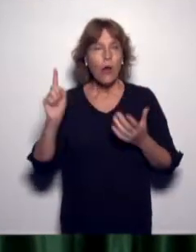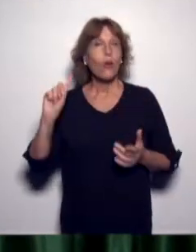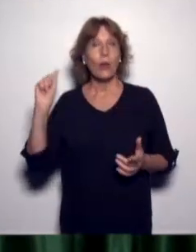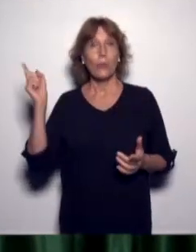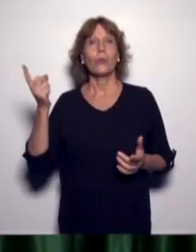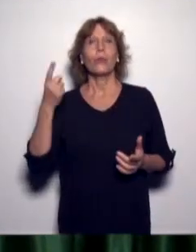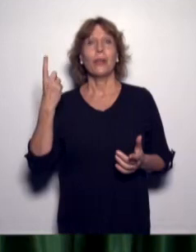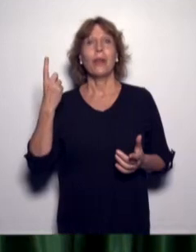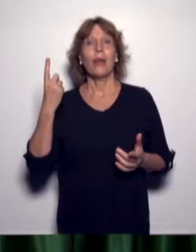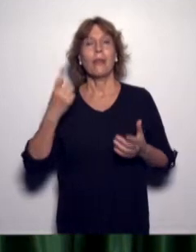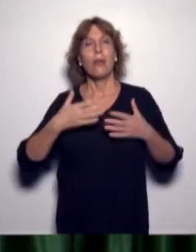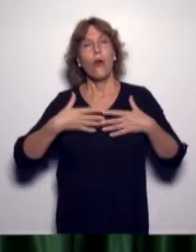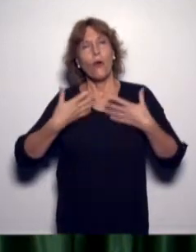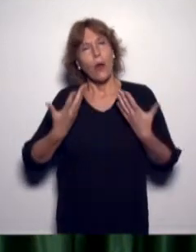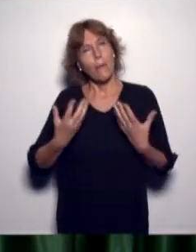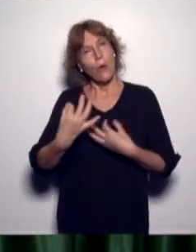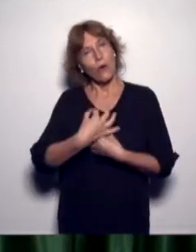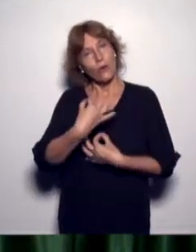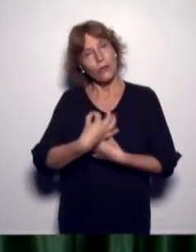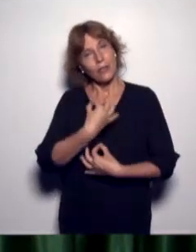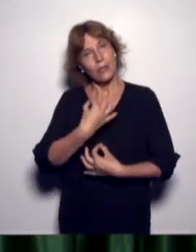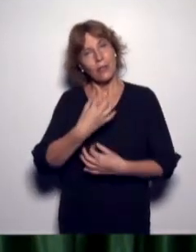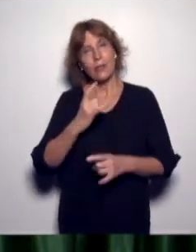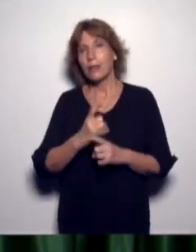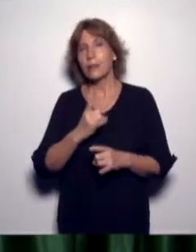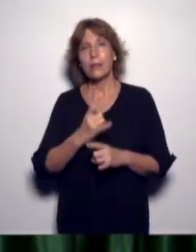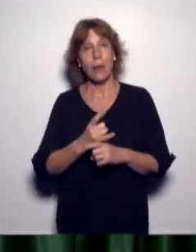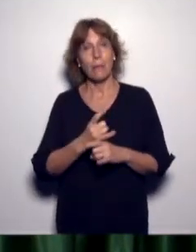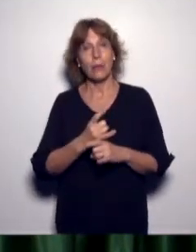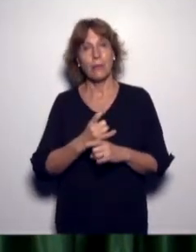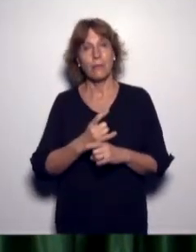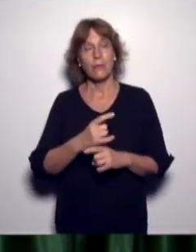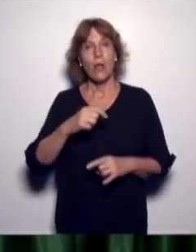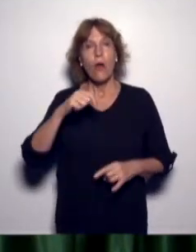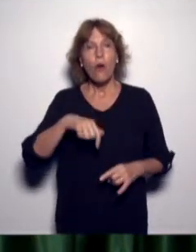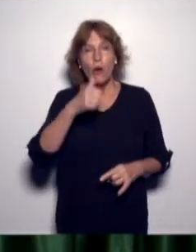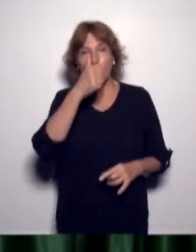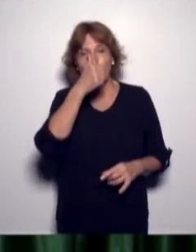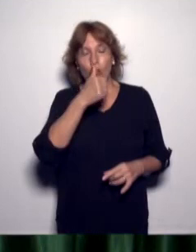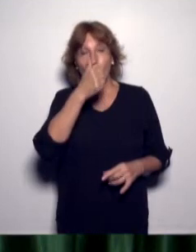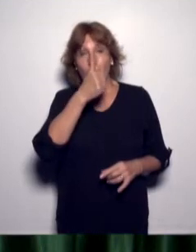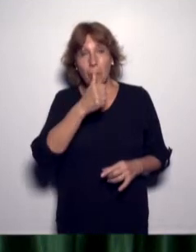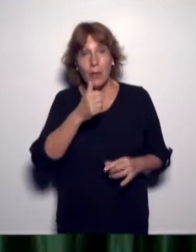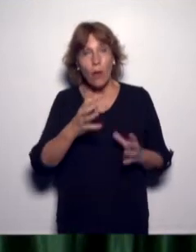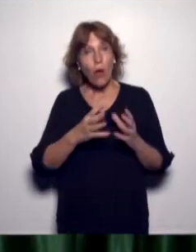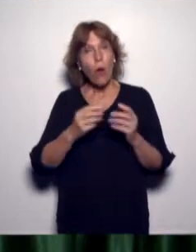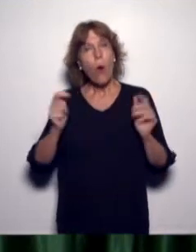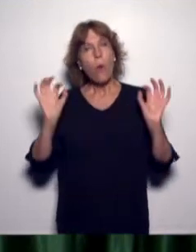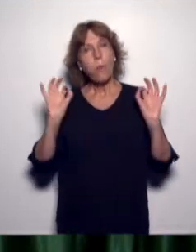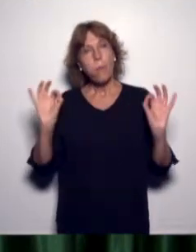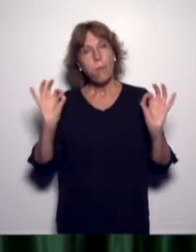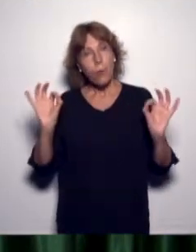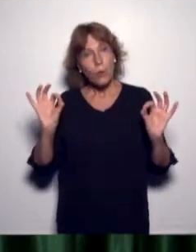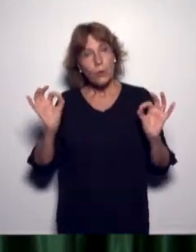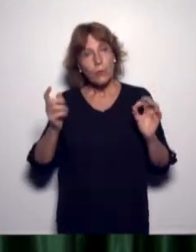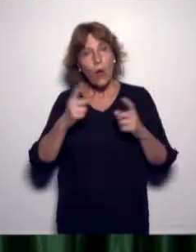dándonos siempre una lección de amor. Este es el último domingo que entonaremos el canto de la Aleluya